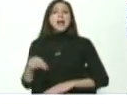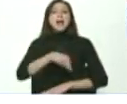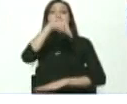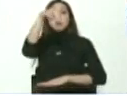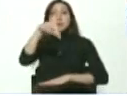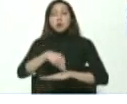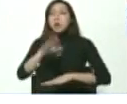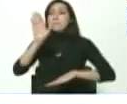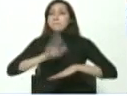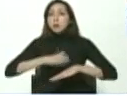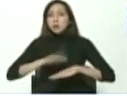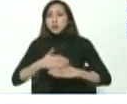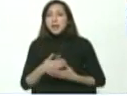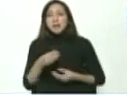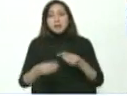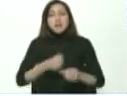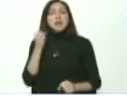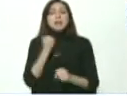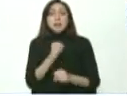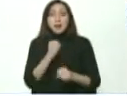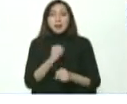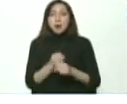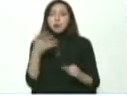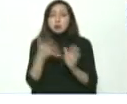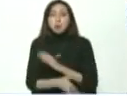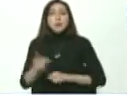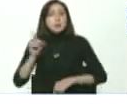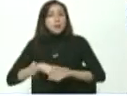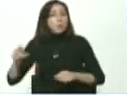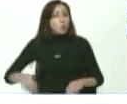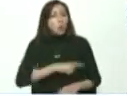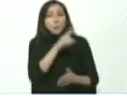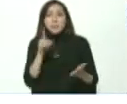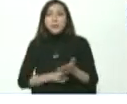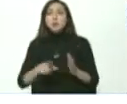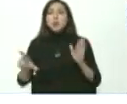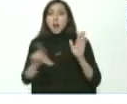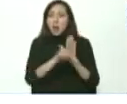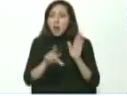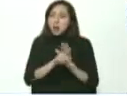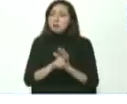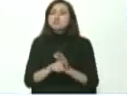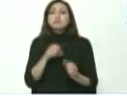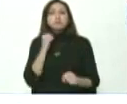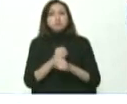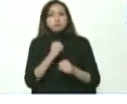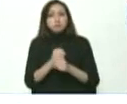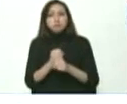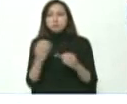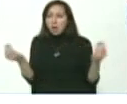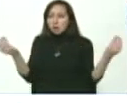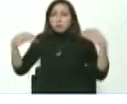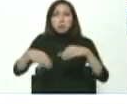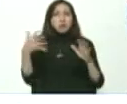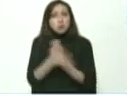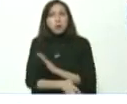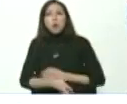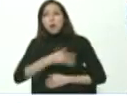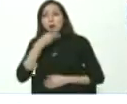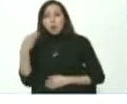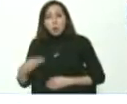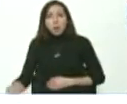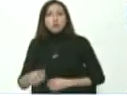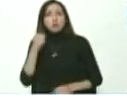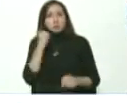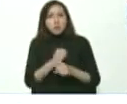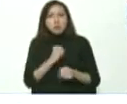porque la Asamblea Nacional está trabajando tiempo completo en las leyes, en la ley de la juventud, de la chamba juvenil,